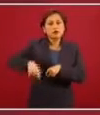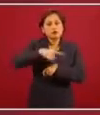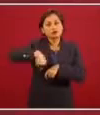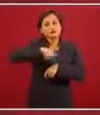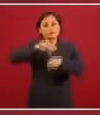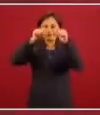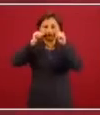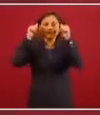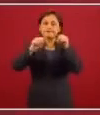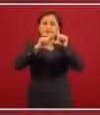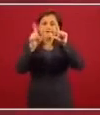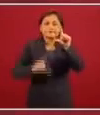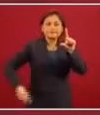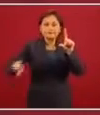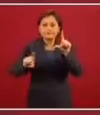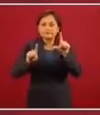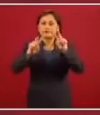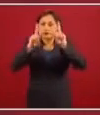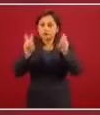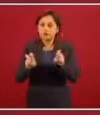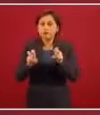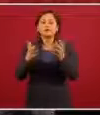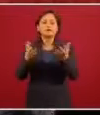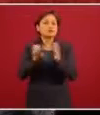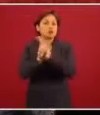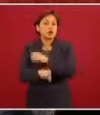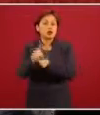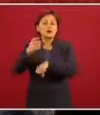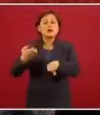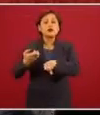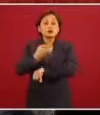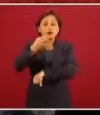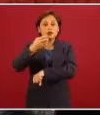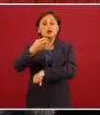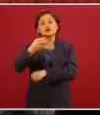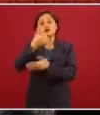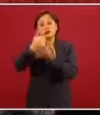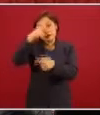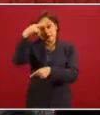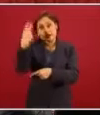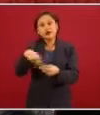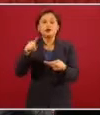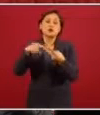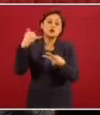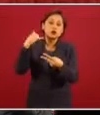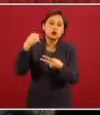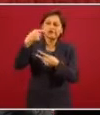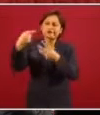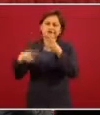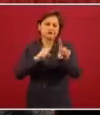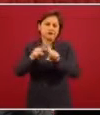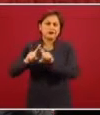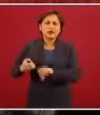algunas entidades federativas, ciertamente la Ciudad de México, también Yucatán, también varios otros estados, hubo una porción de